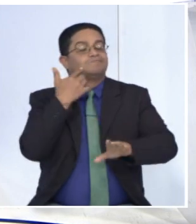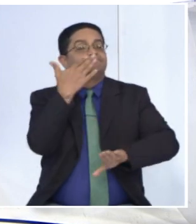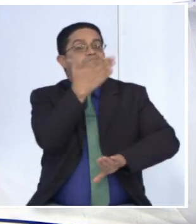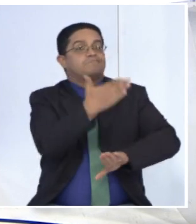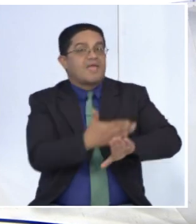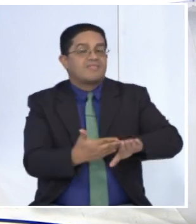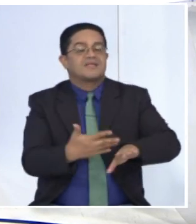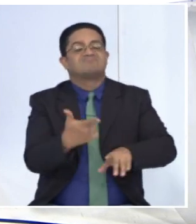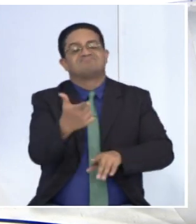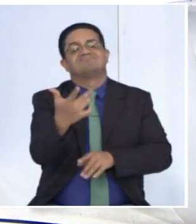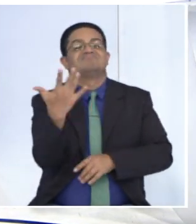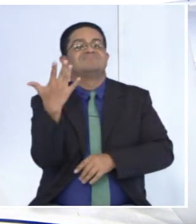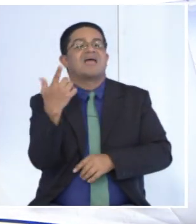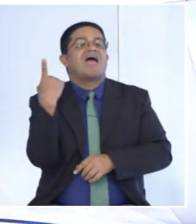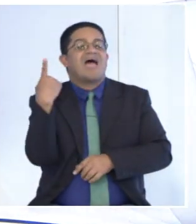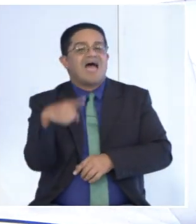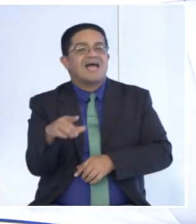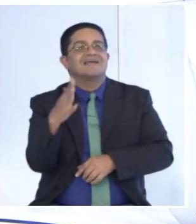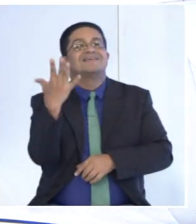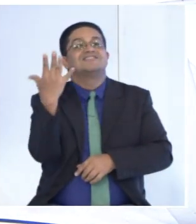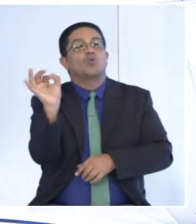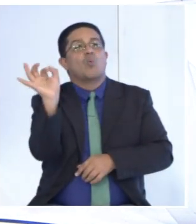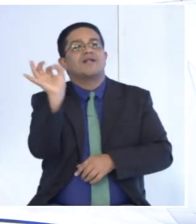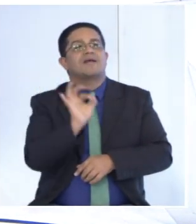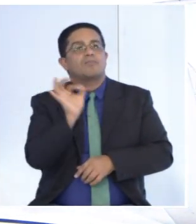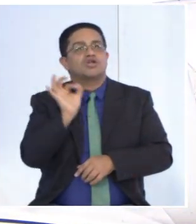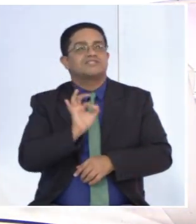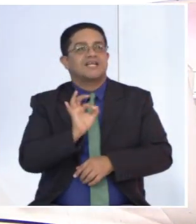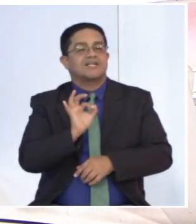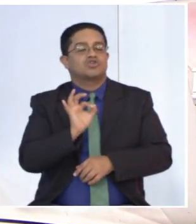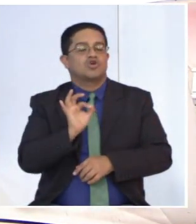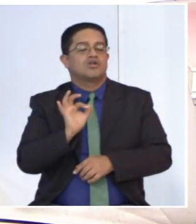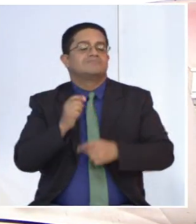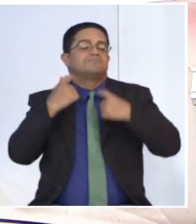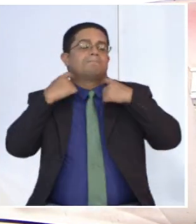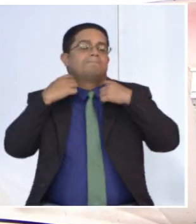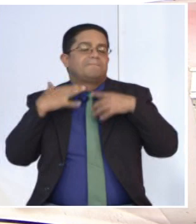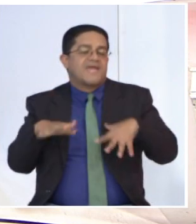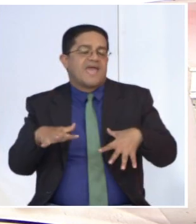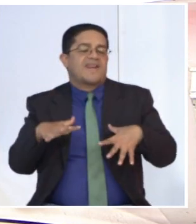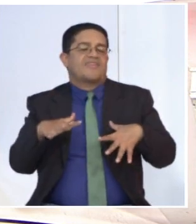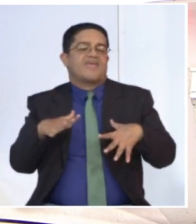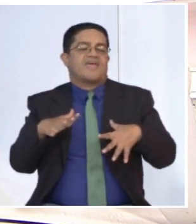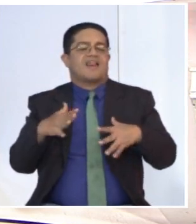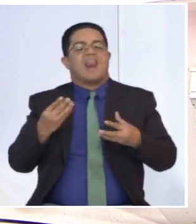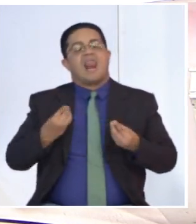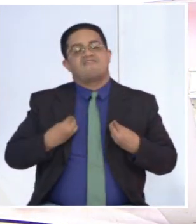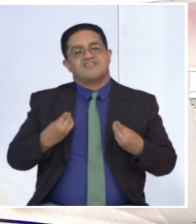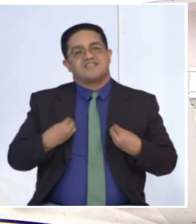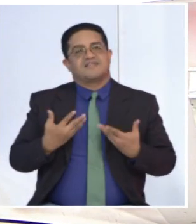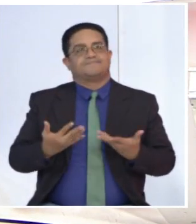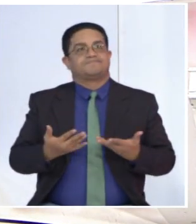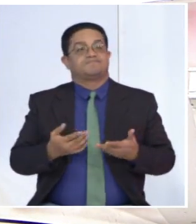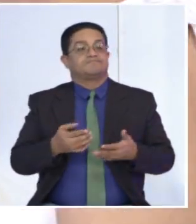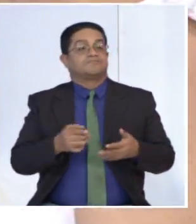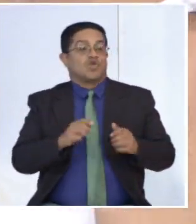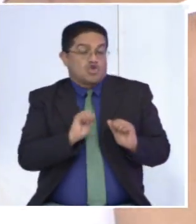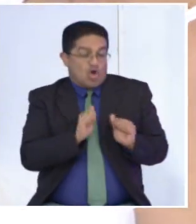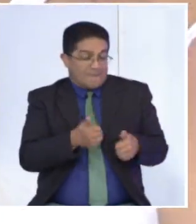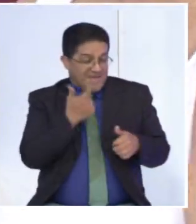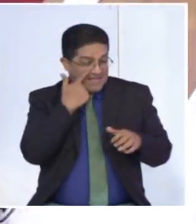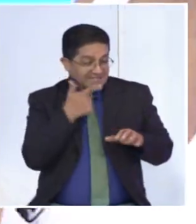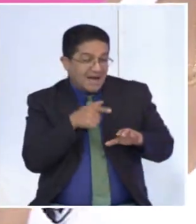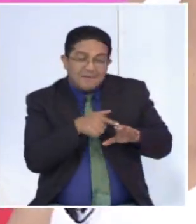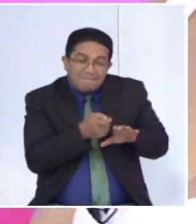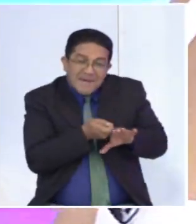tiene el 50% de semivida. O sea, si el paciente va a durar 20 años, ya va a durar 10 sin una extremidad. Y todo comienza con una herida pequeña por cortarse la